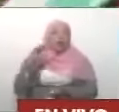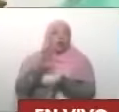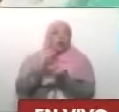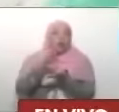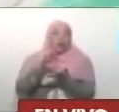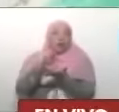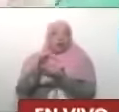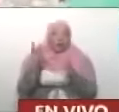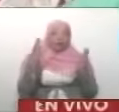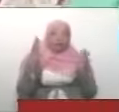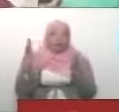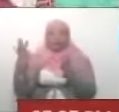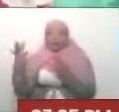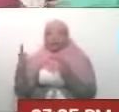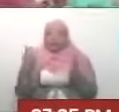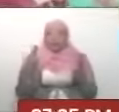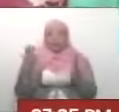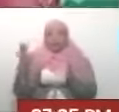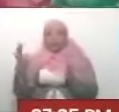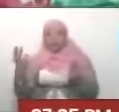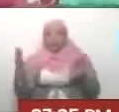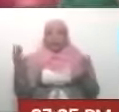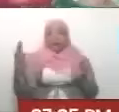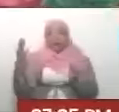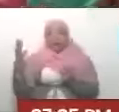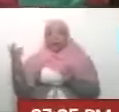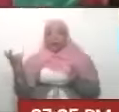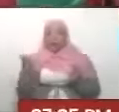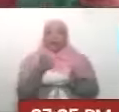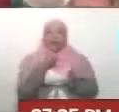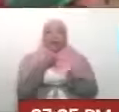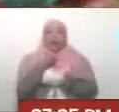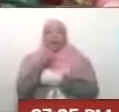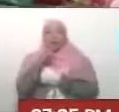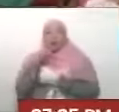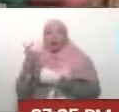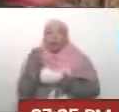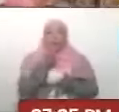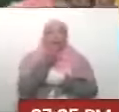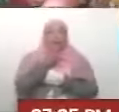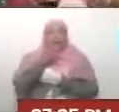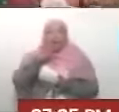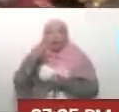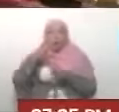Guayana es, Guayana es, rica en oro.